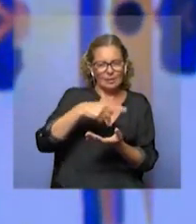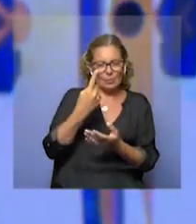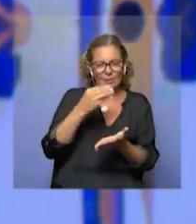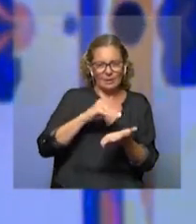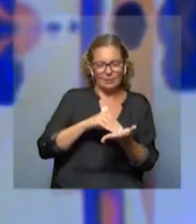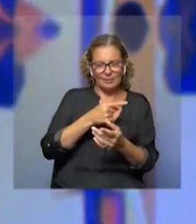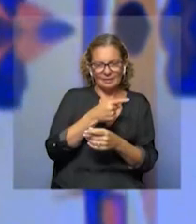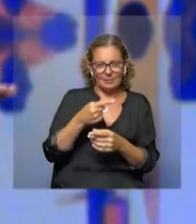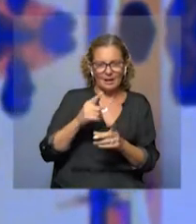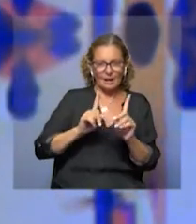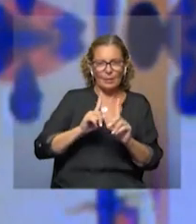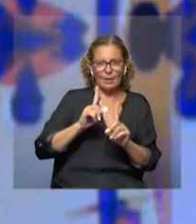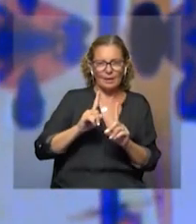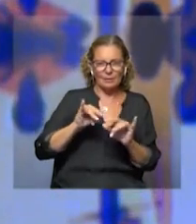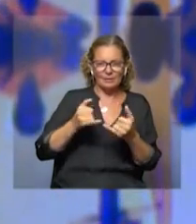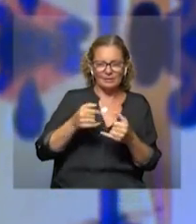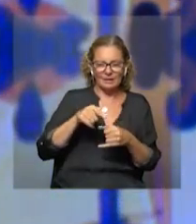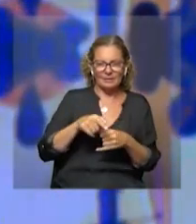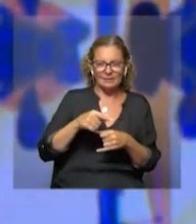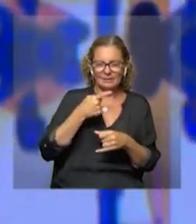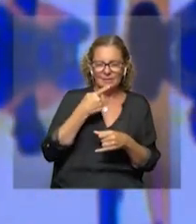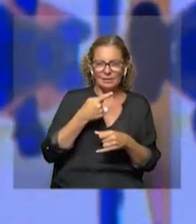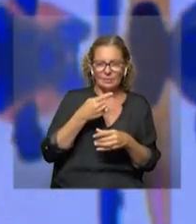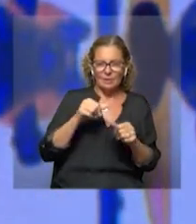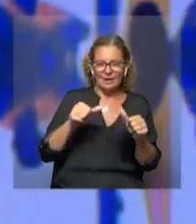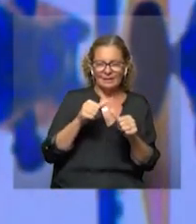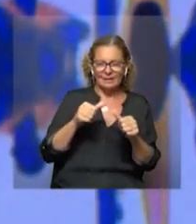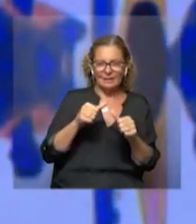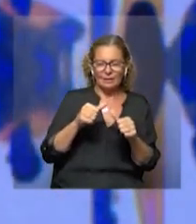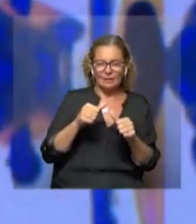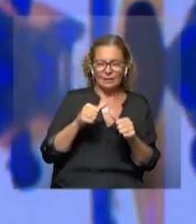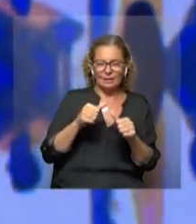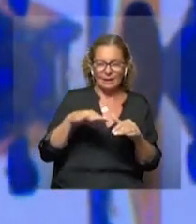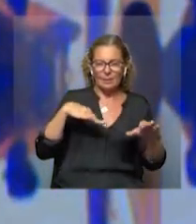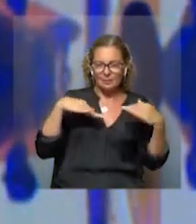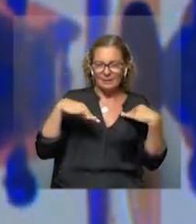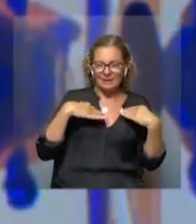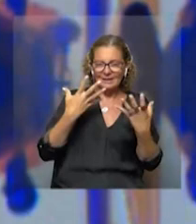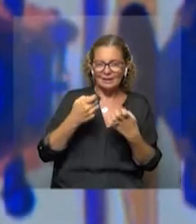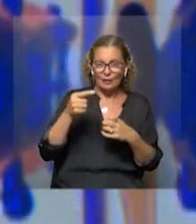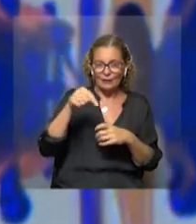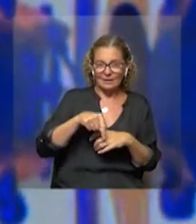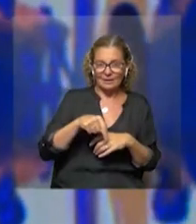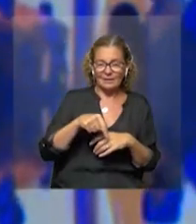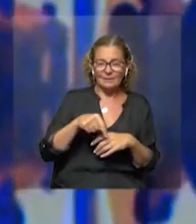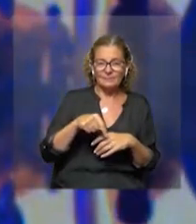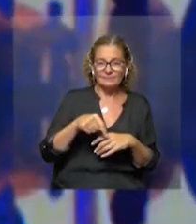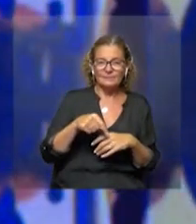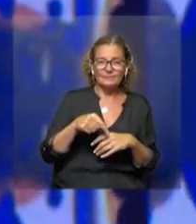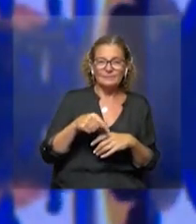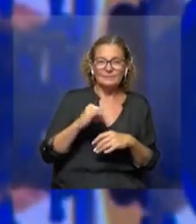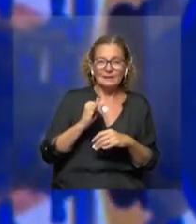vez por semana viste como algo como ya ahí como que dije no quiero hacerlo como en vez de la educación física quiero venir acá viste o sea